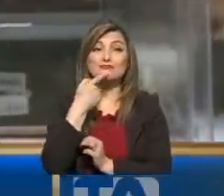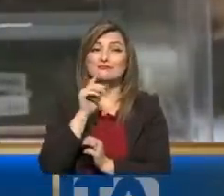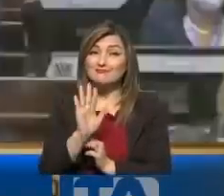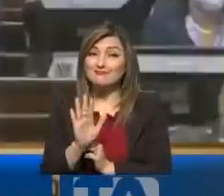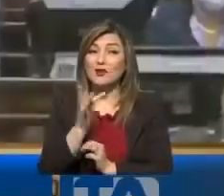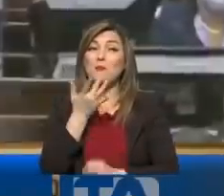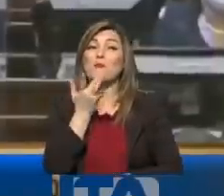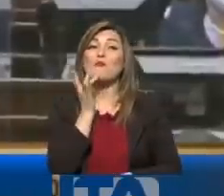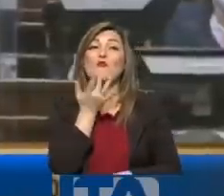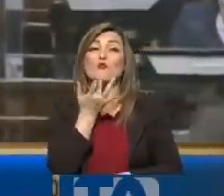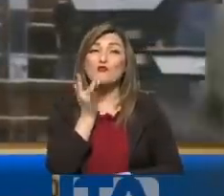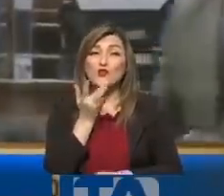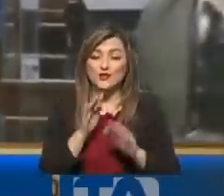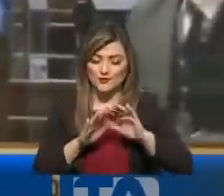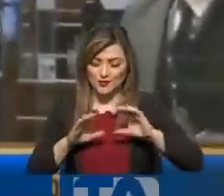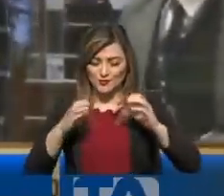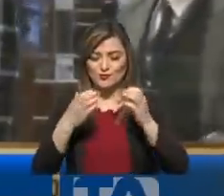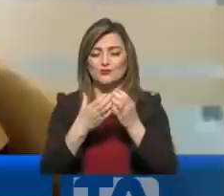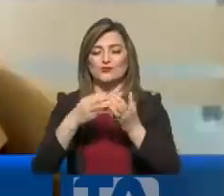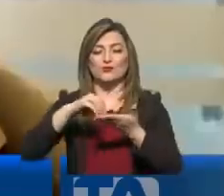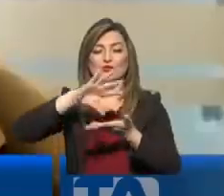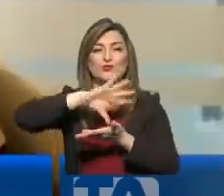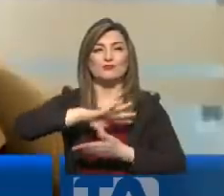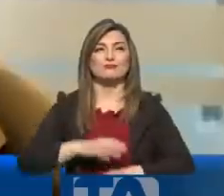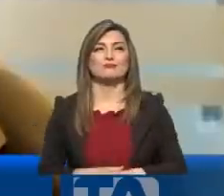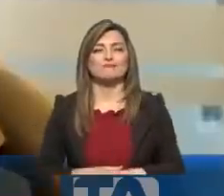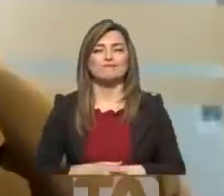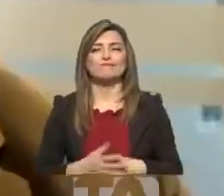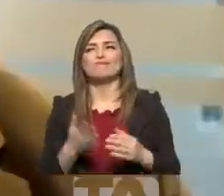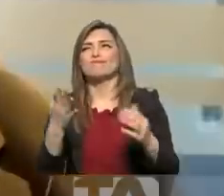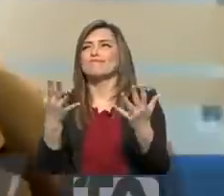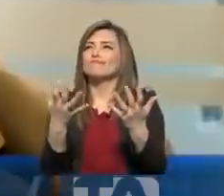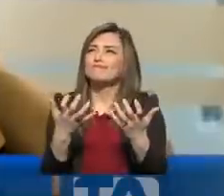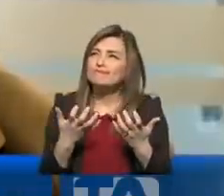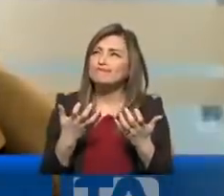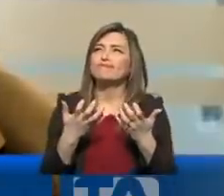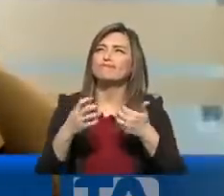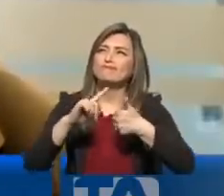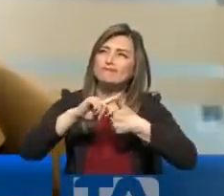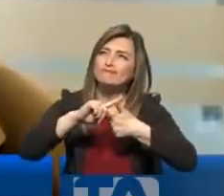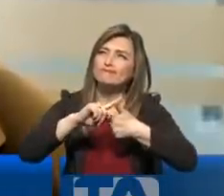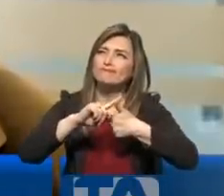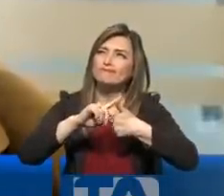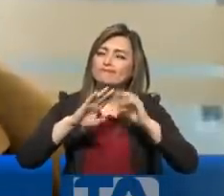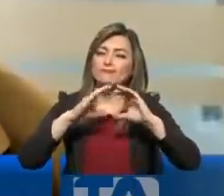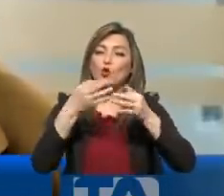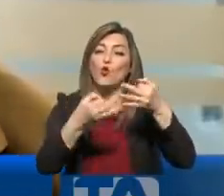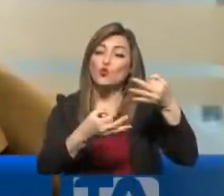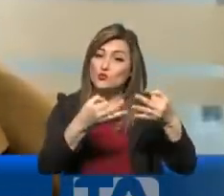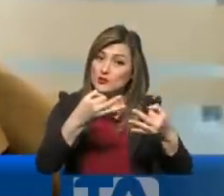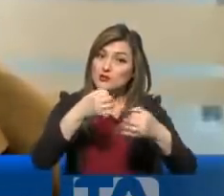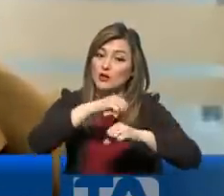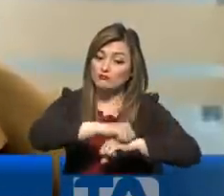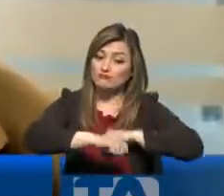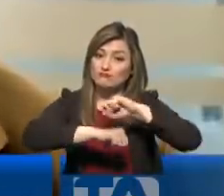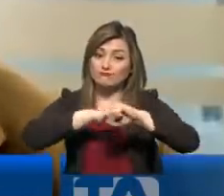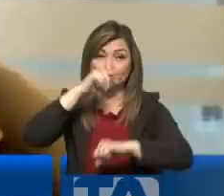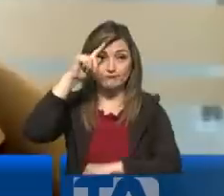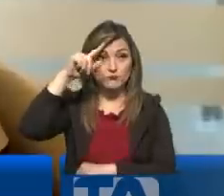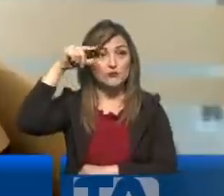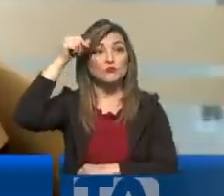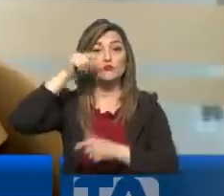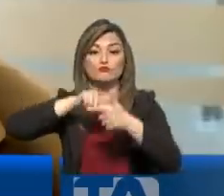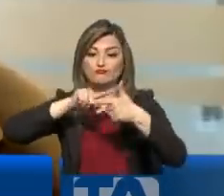sus preferencias en las comisiones de la Asamblea. Estamos buscando la comisión de Justicia y Estructura